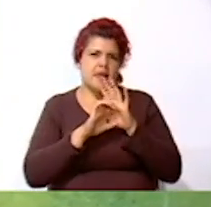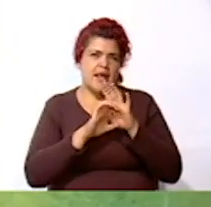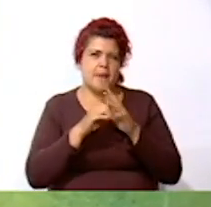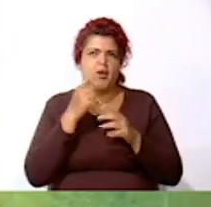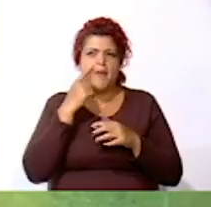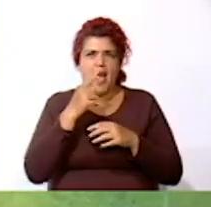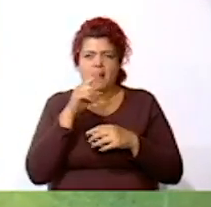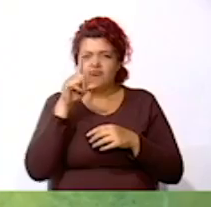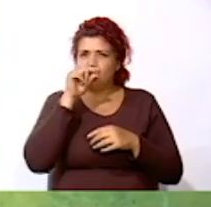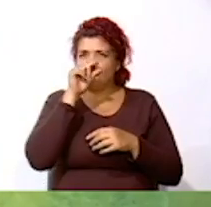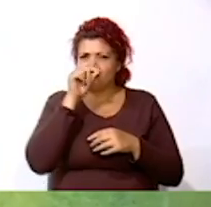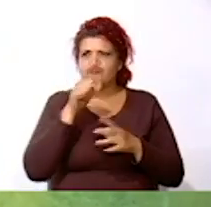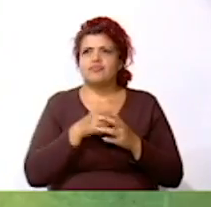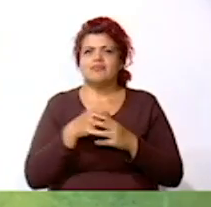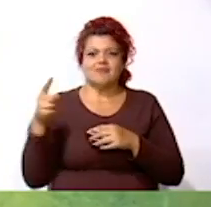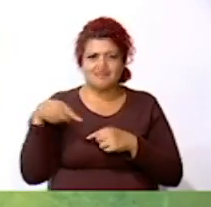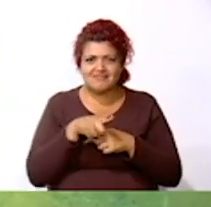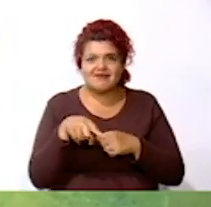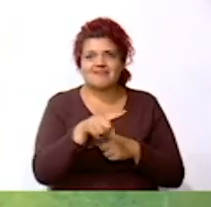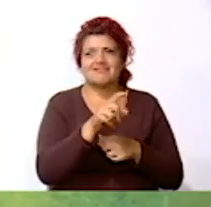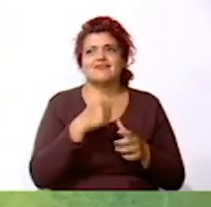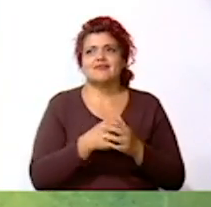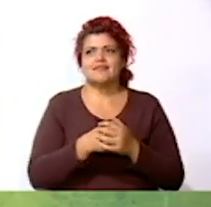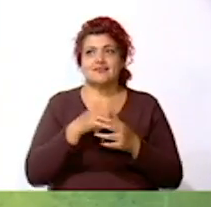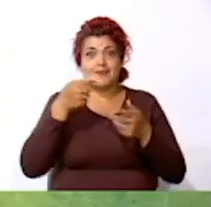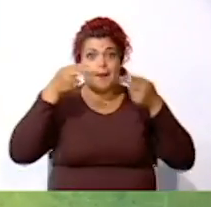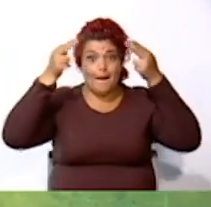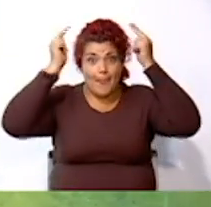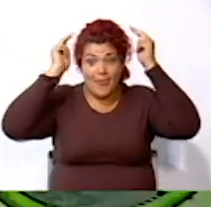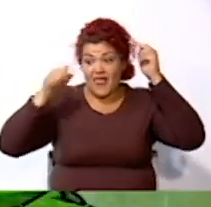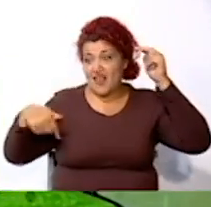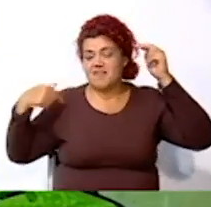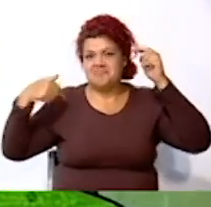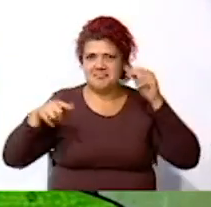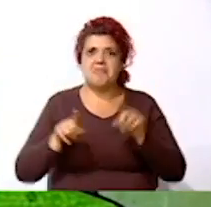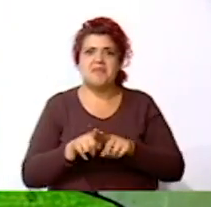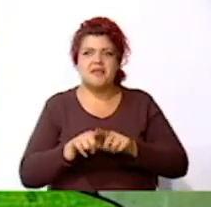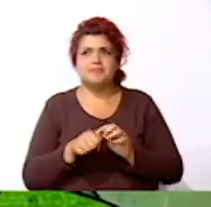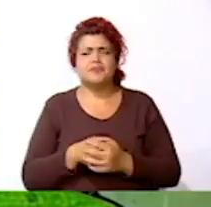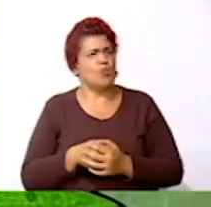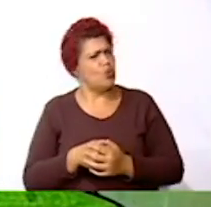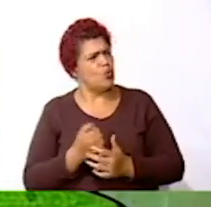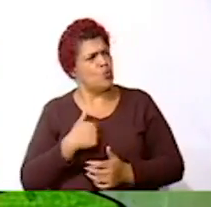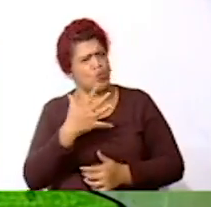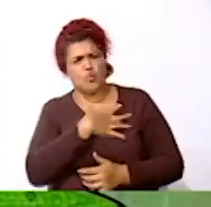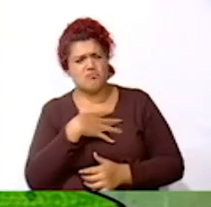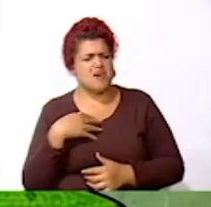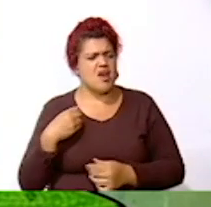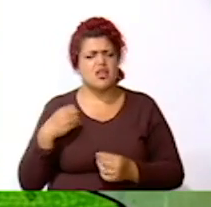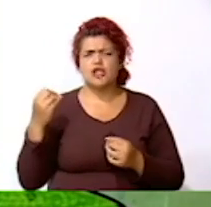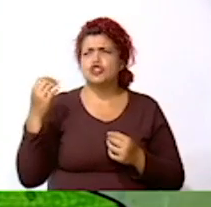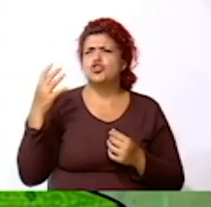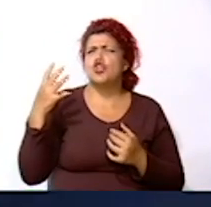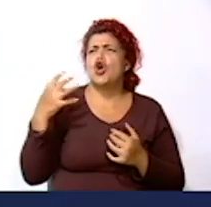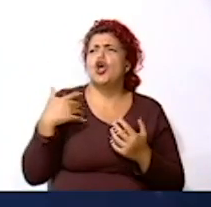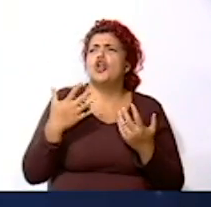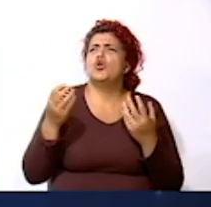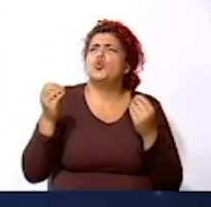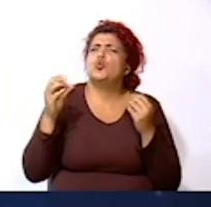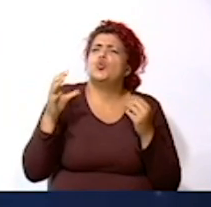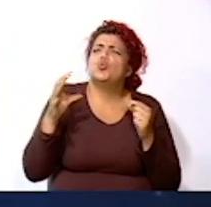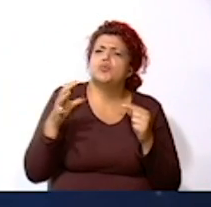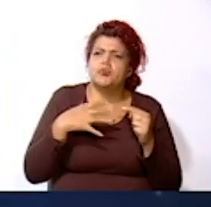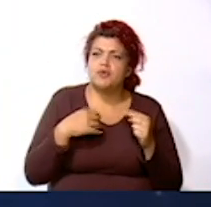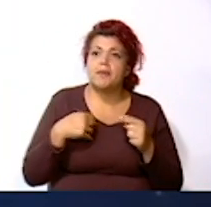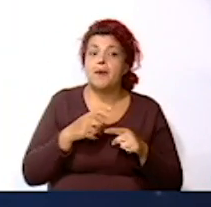la loica, la culebra de cola larga y la bizcacha ¡Me encanta la luz tibiecita del sol! Pero